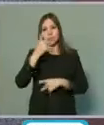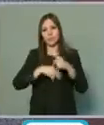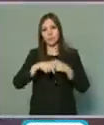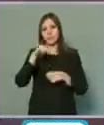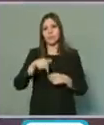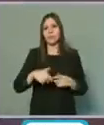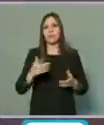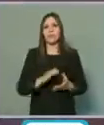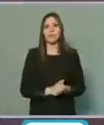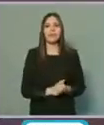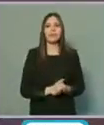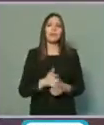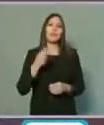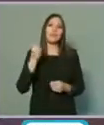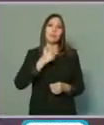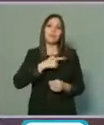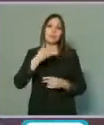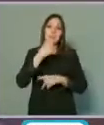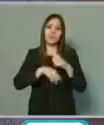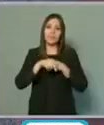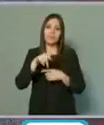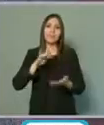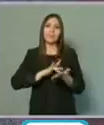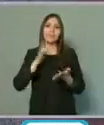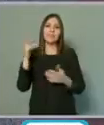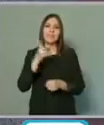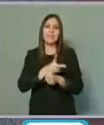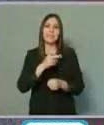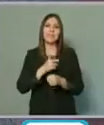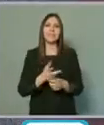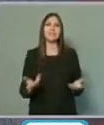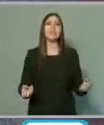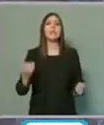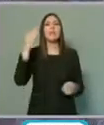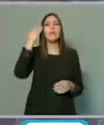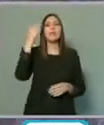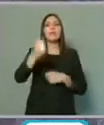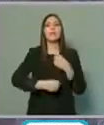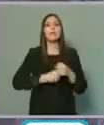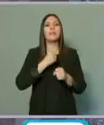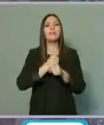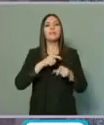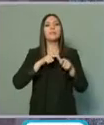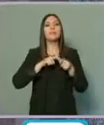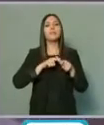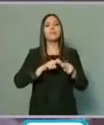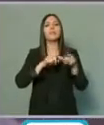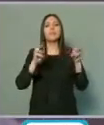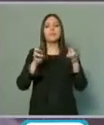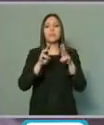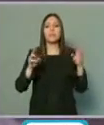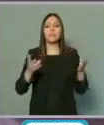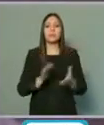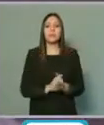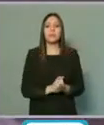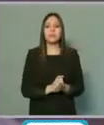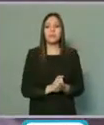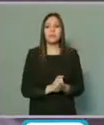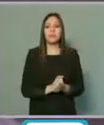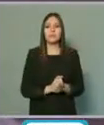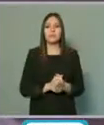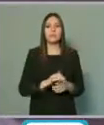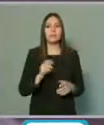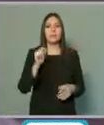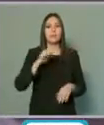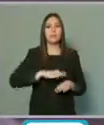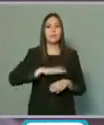de no, verdad. No, hombre, qué gusto para mí estar con ustedes, de verdad. Gracias por invitarme. Un placer. ¿Cuántos años ya de trayectoria musical? Ay, híjole, como más, más